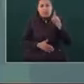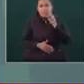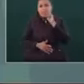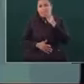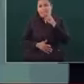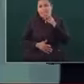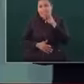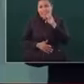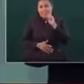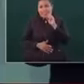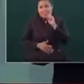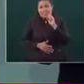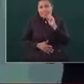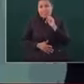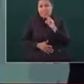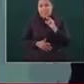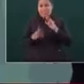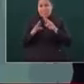que